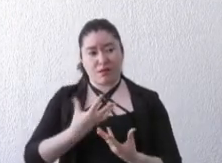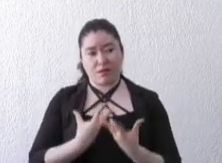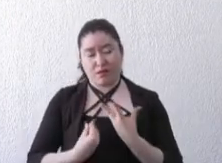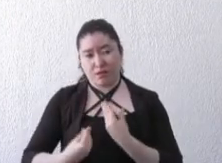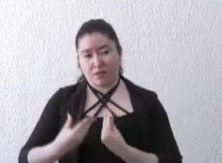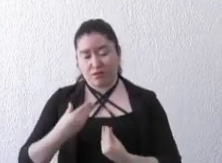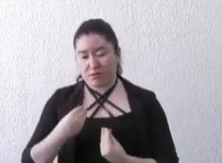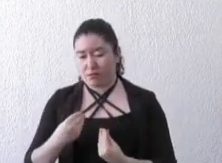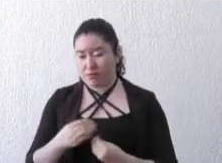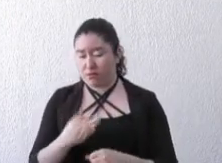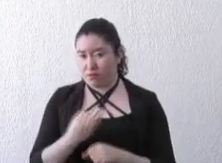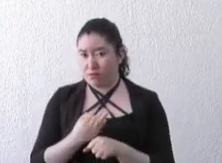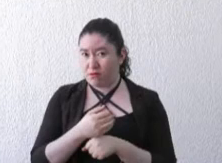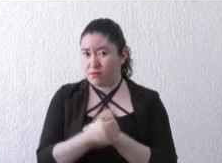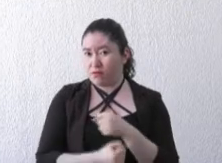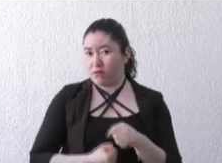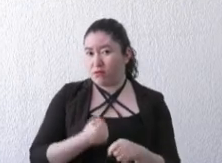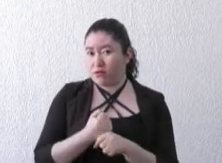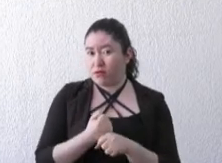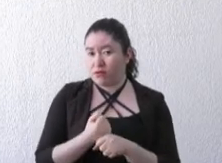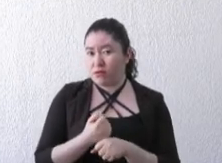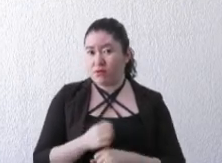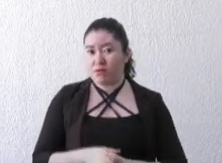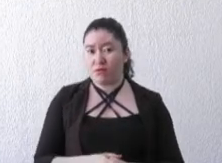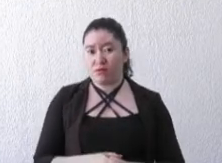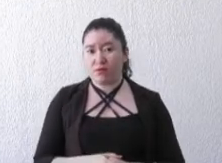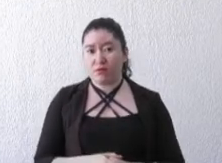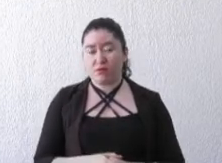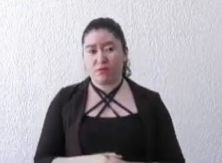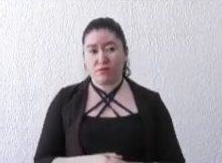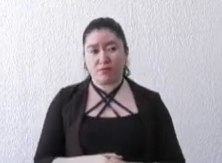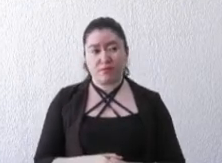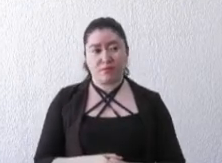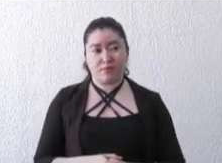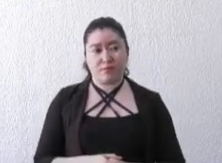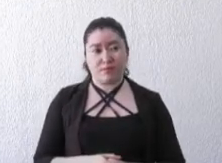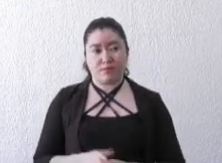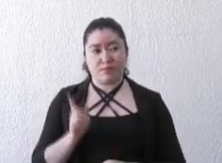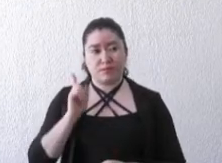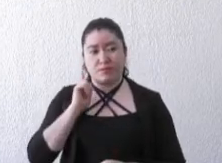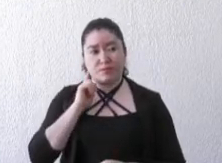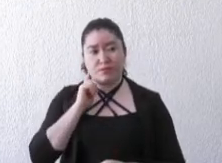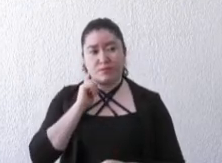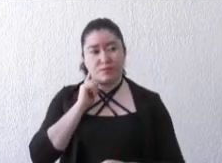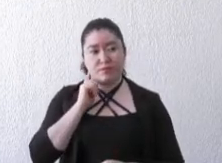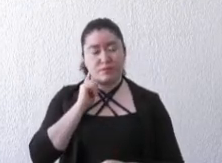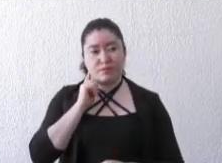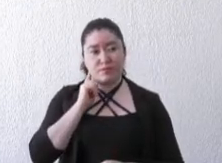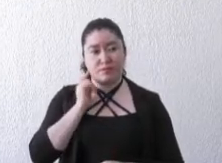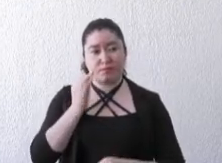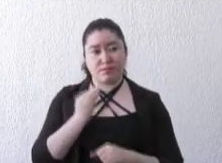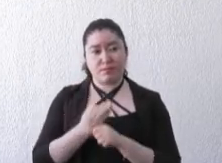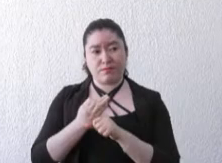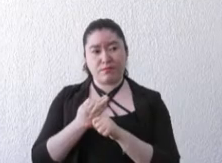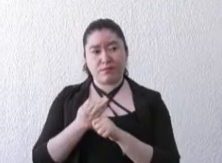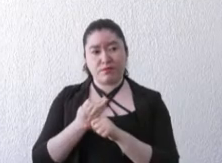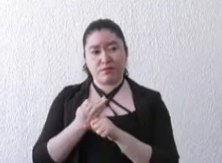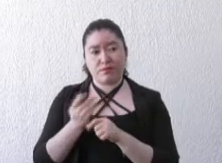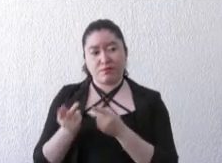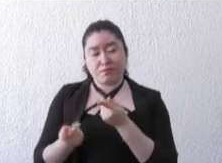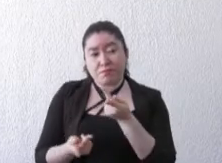durante este año. Quisiera que nos platicara o me diera su punto de vista sobre esta encuesta y qué viene